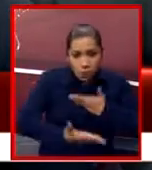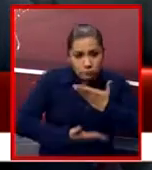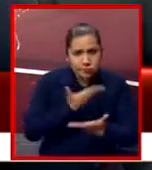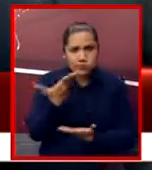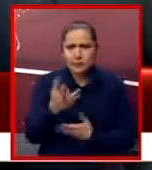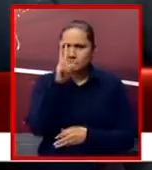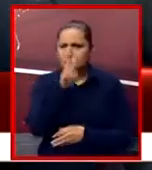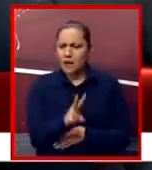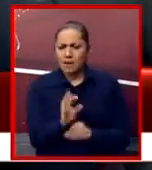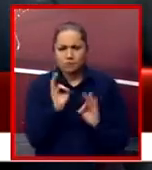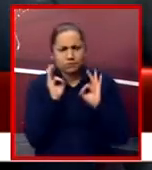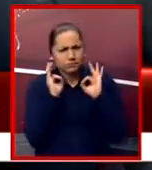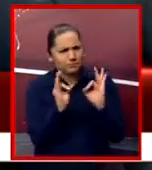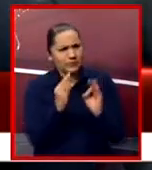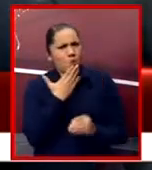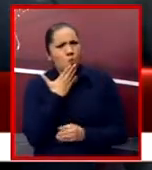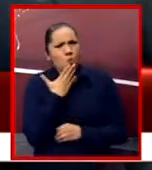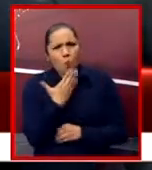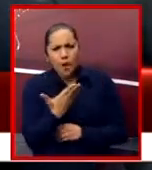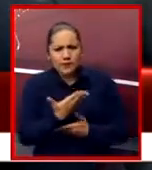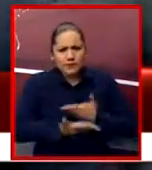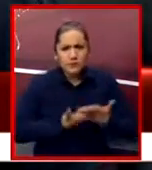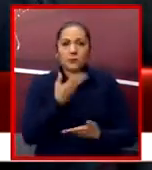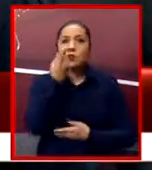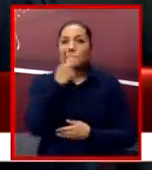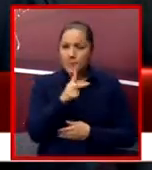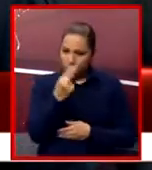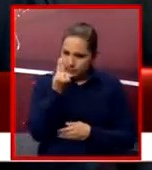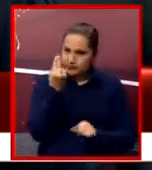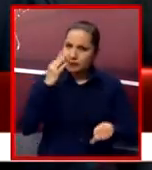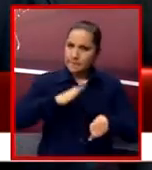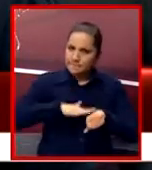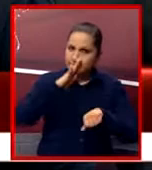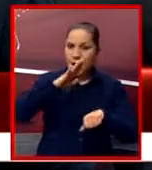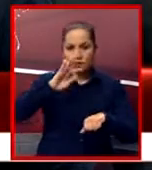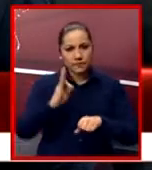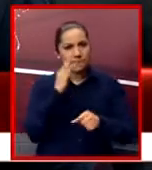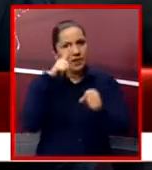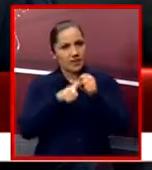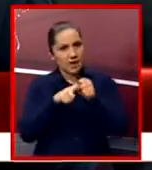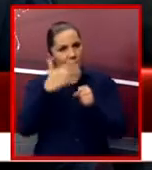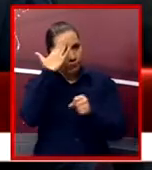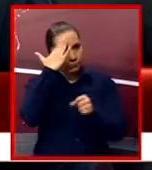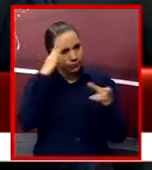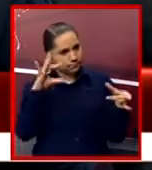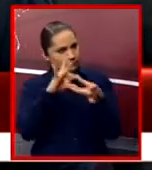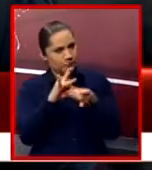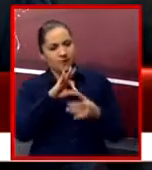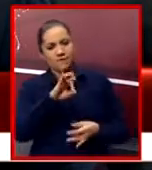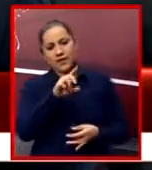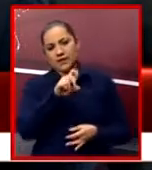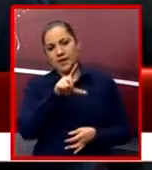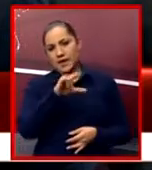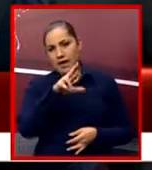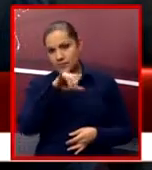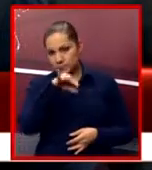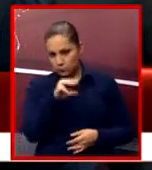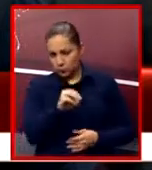mayor federalismo. Si no tenemos que dar un gran